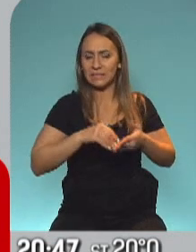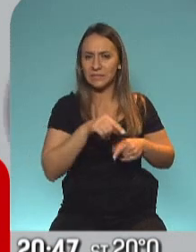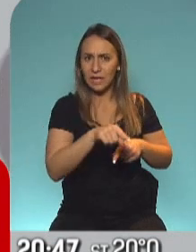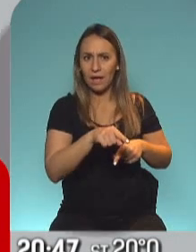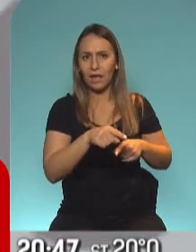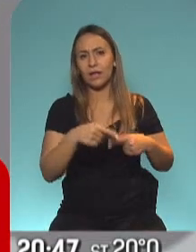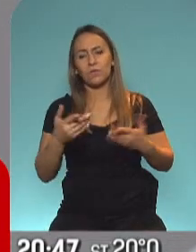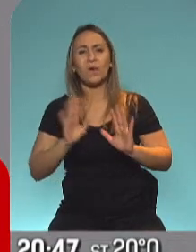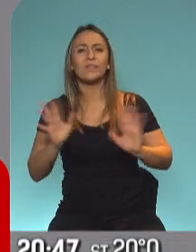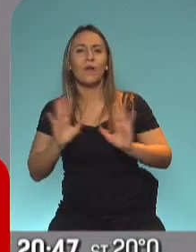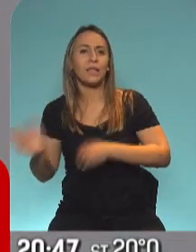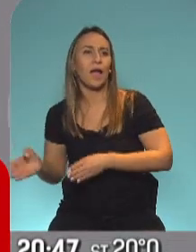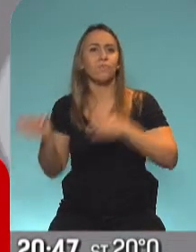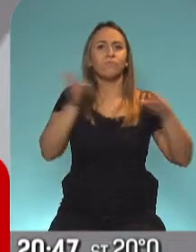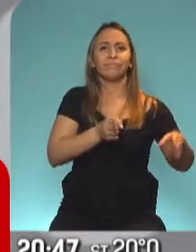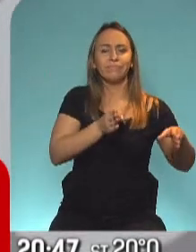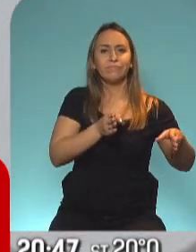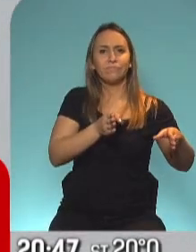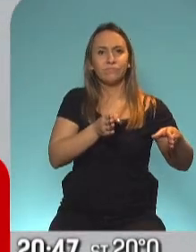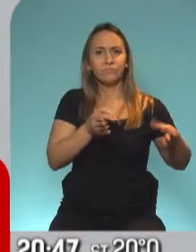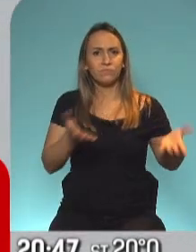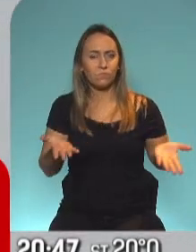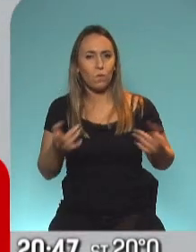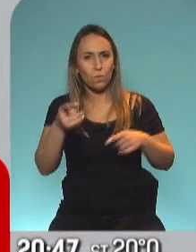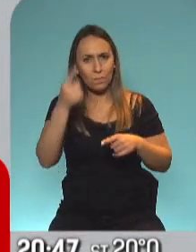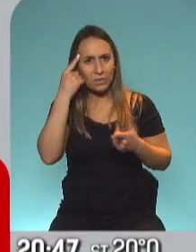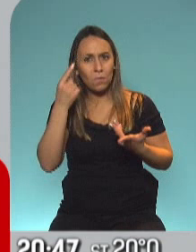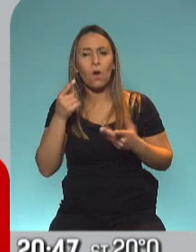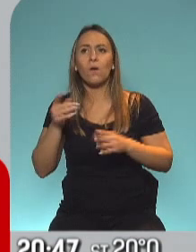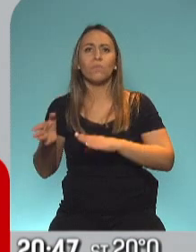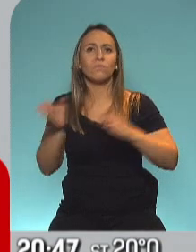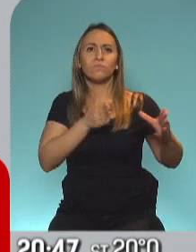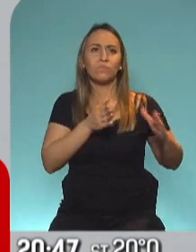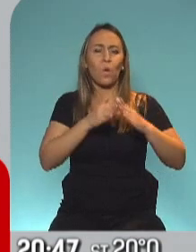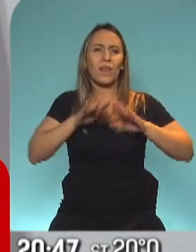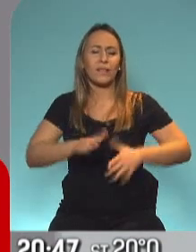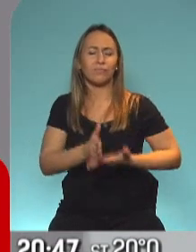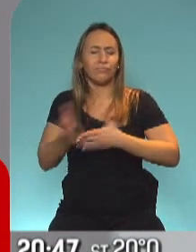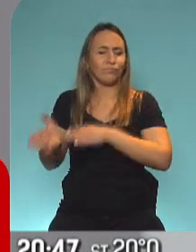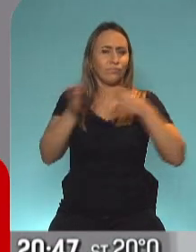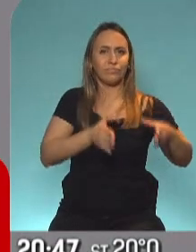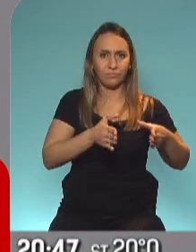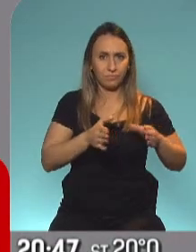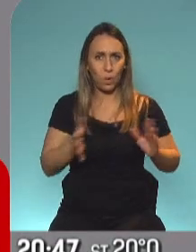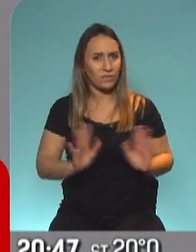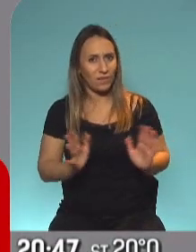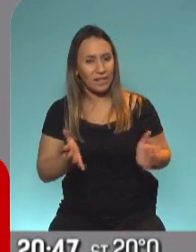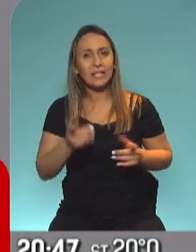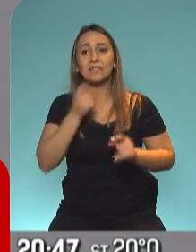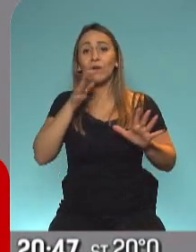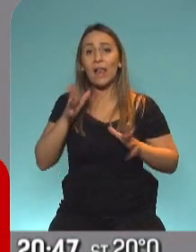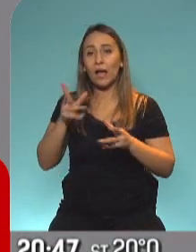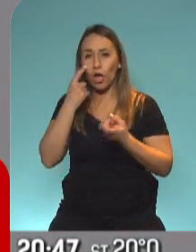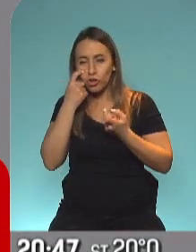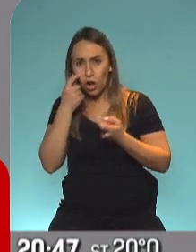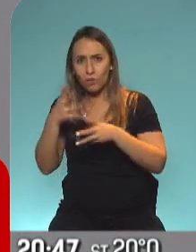dar marcha atrás en el AMBA? ¿No hay por qué dar un retroceso en la fase? No, la verdad es que yo creo que esas